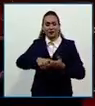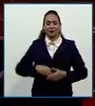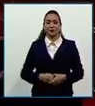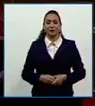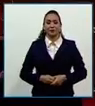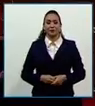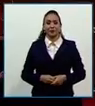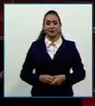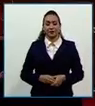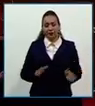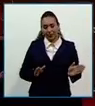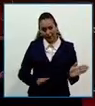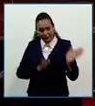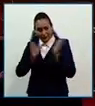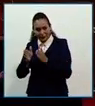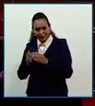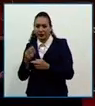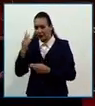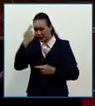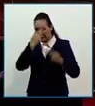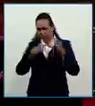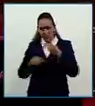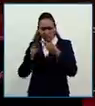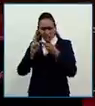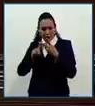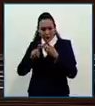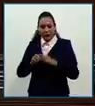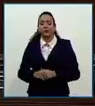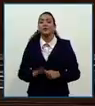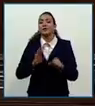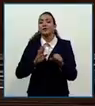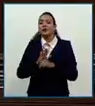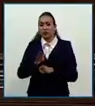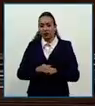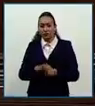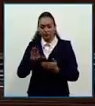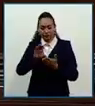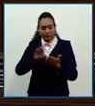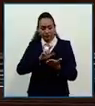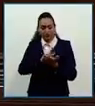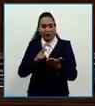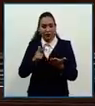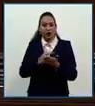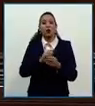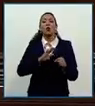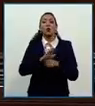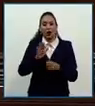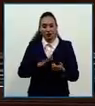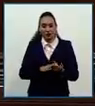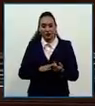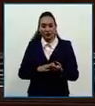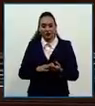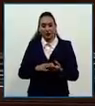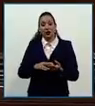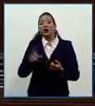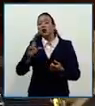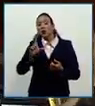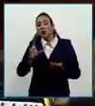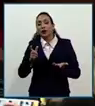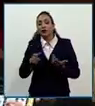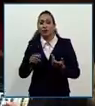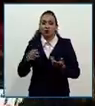En el segundo asunto visto en esta sesión, el Pleno también declaró inexistente la contradicción de criterios respecto de la procedencia del reencauzamiento